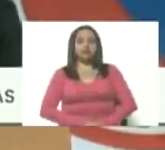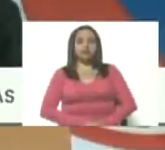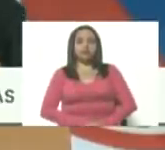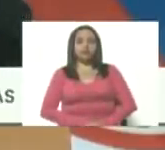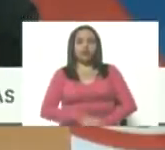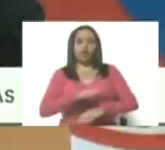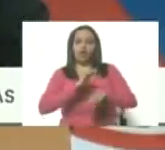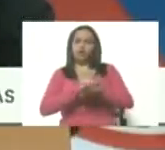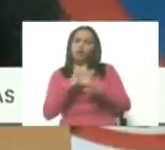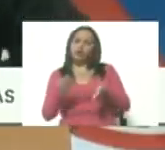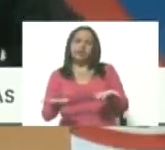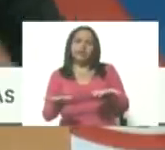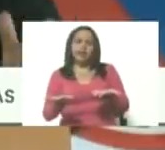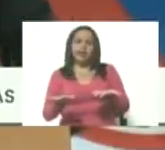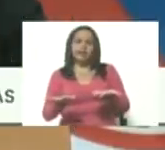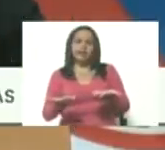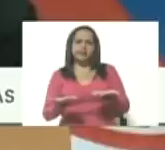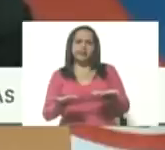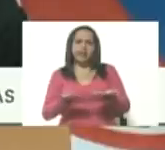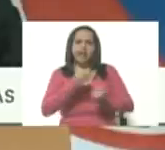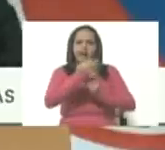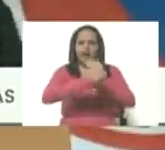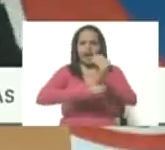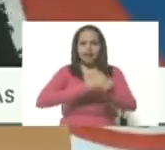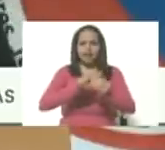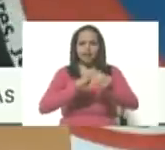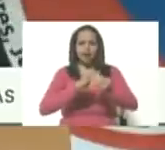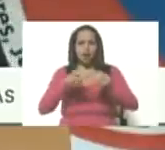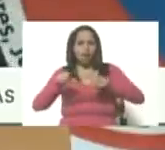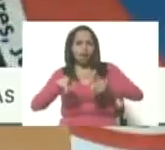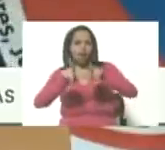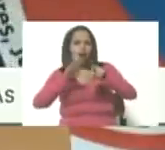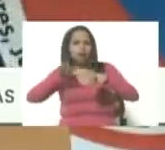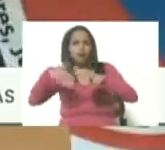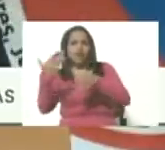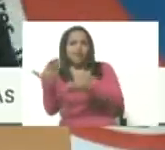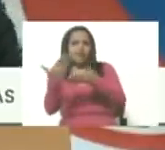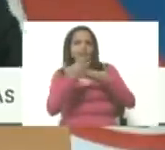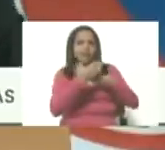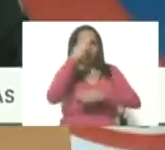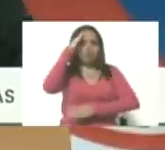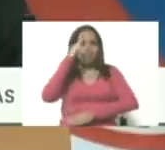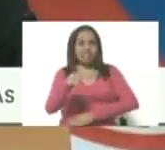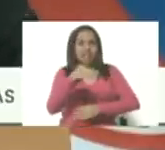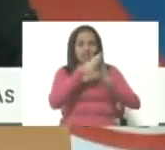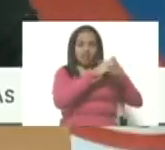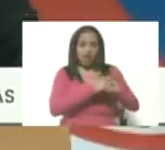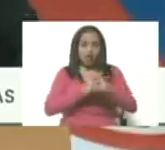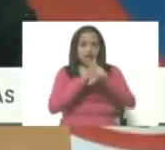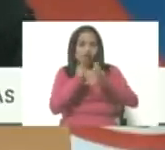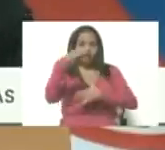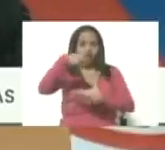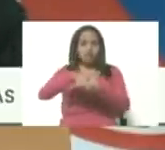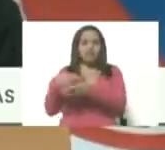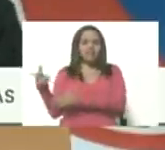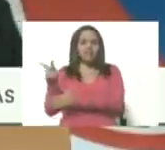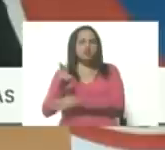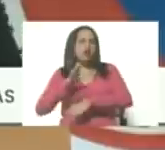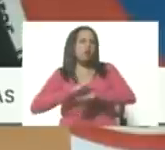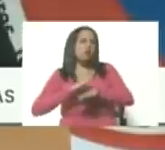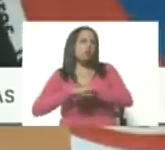¿Por qué crear las condiciones para intervenir militarmente nuestro territorio?